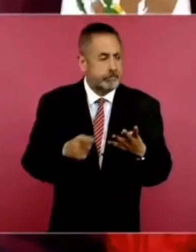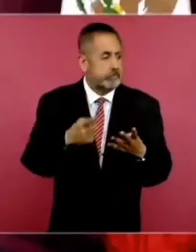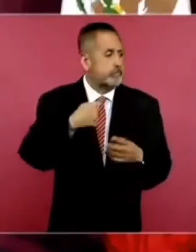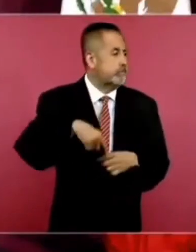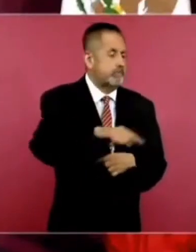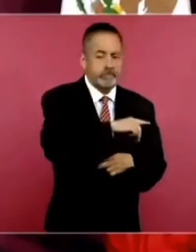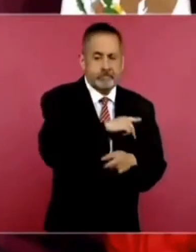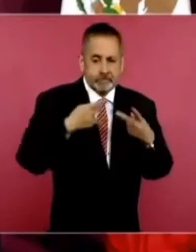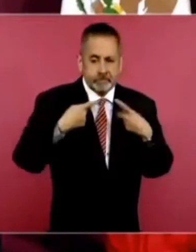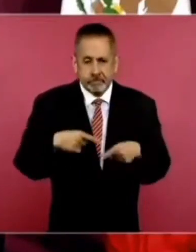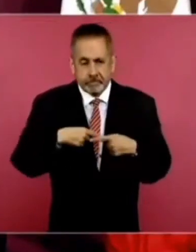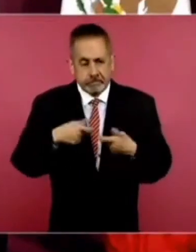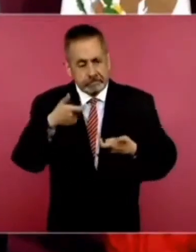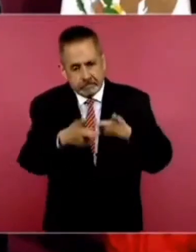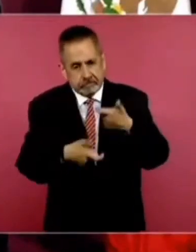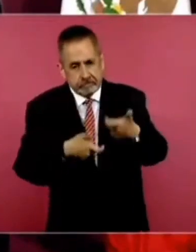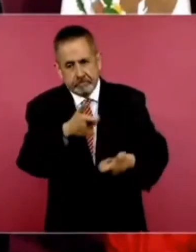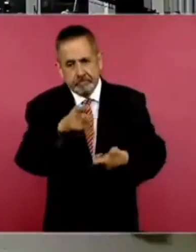consumidores en el precio